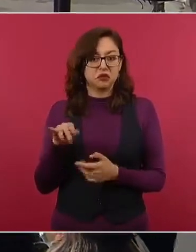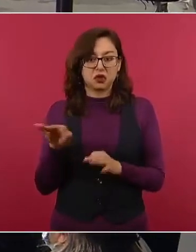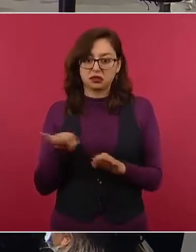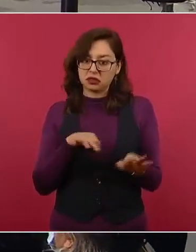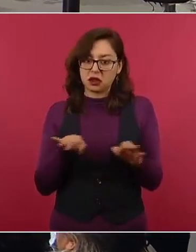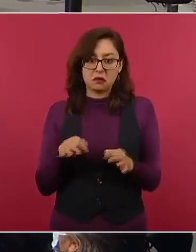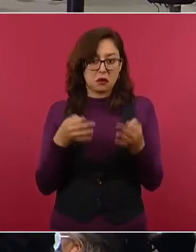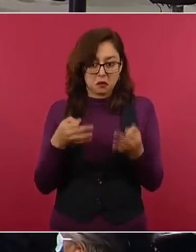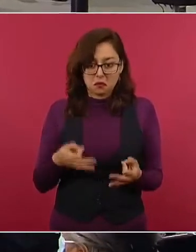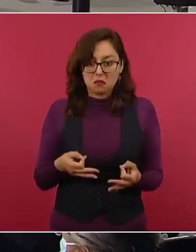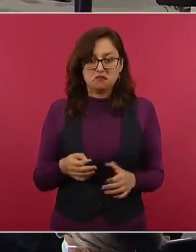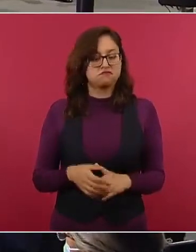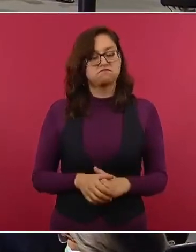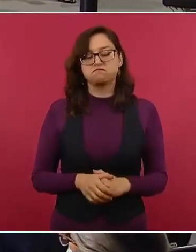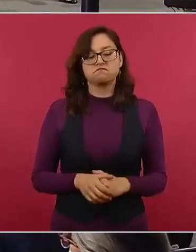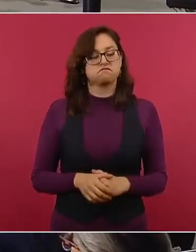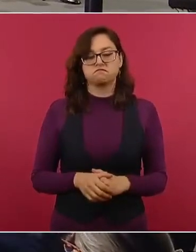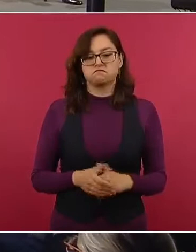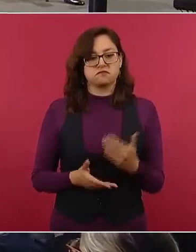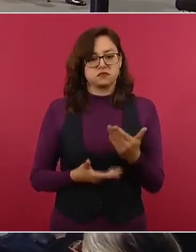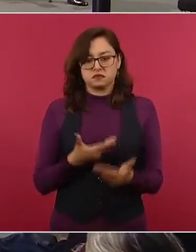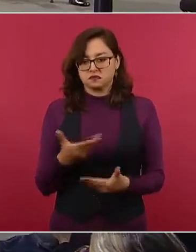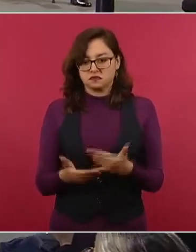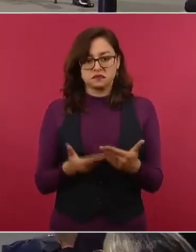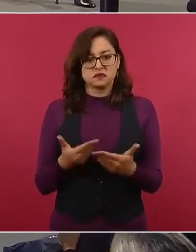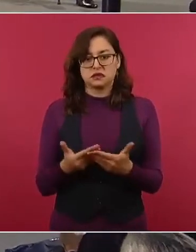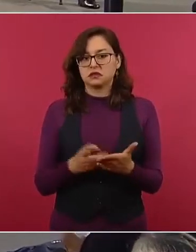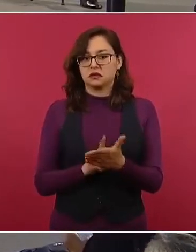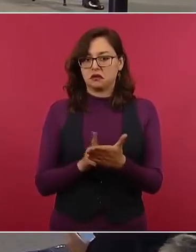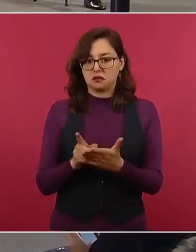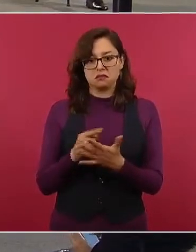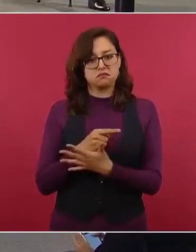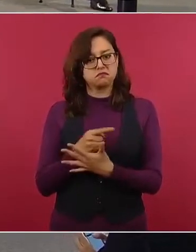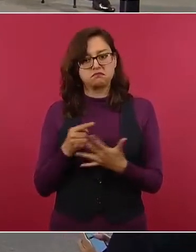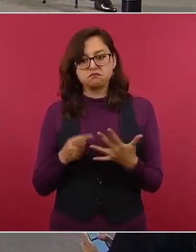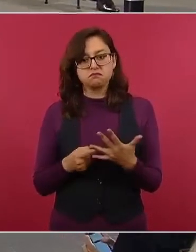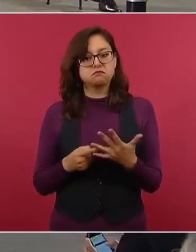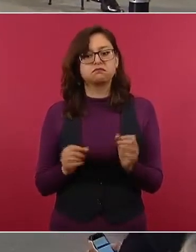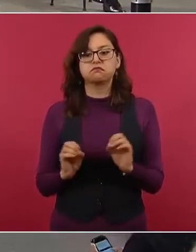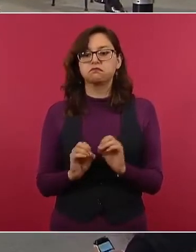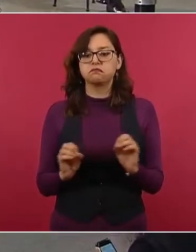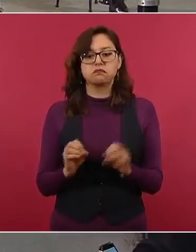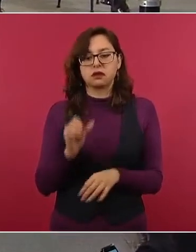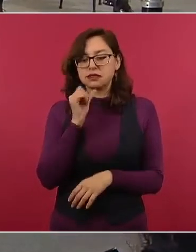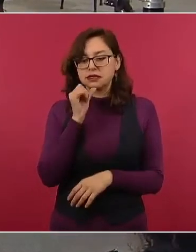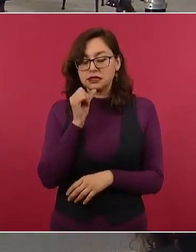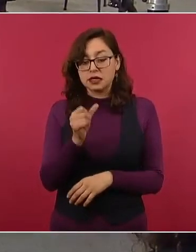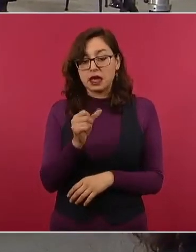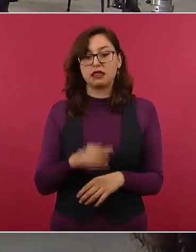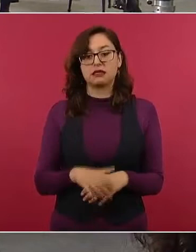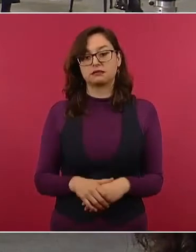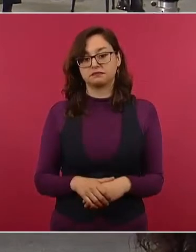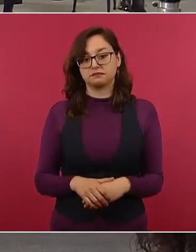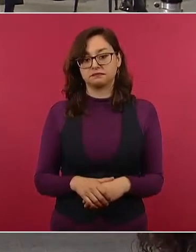correcto, no están dándole el servicio y las prestaciones a los trabajadores portuarios. Y lo más grave que yo considero, señor